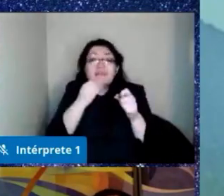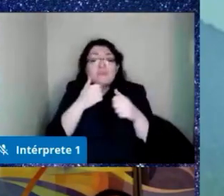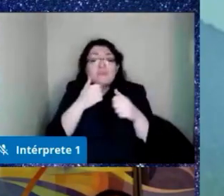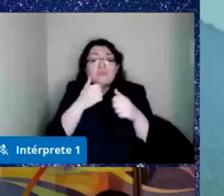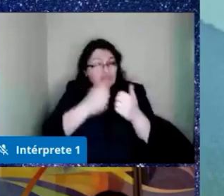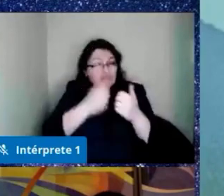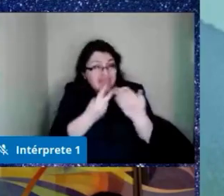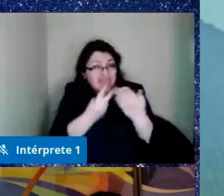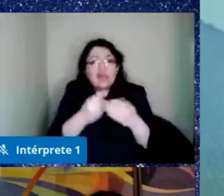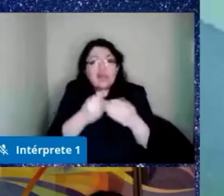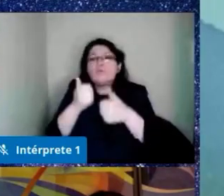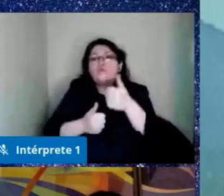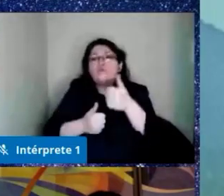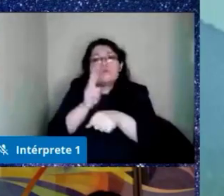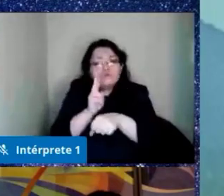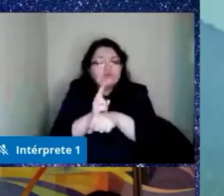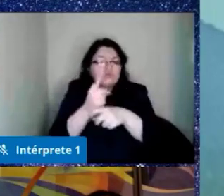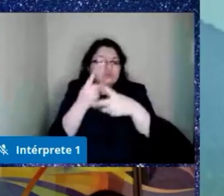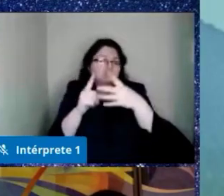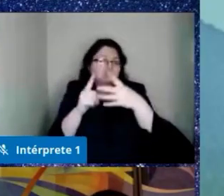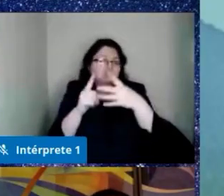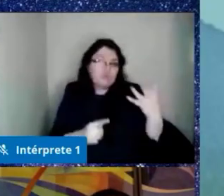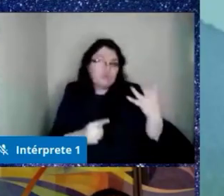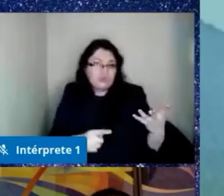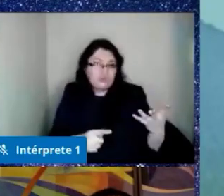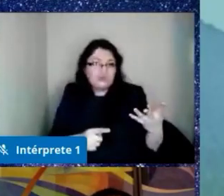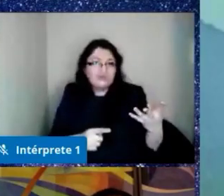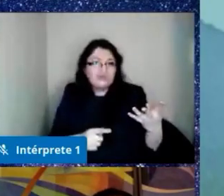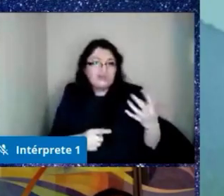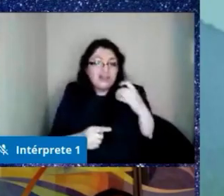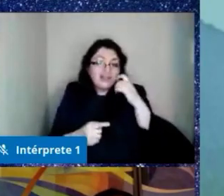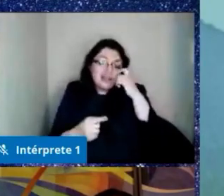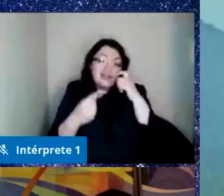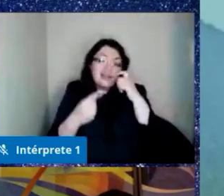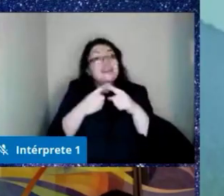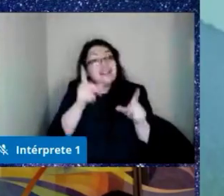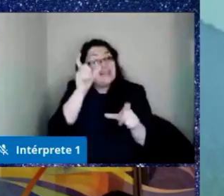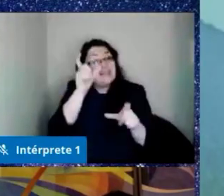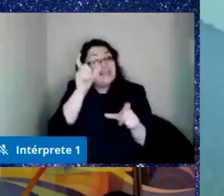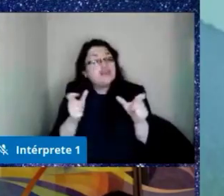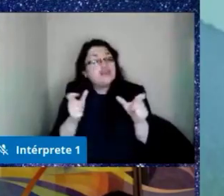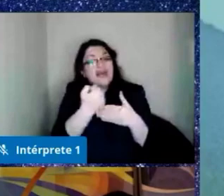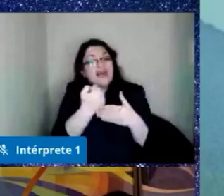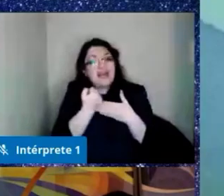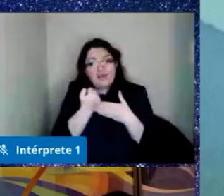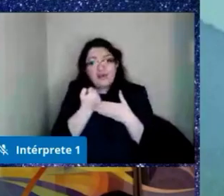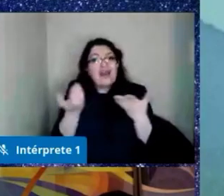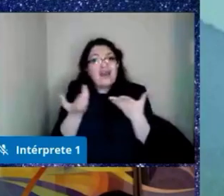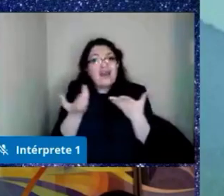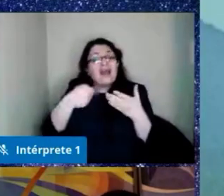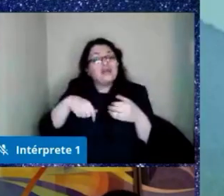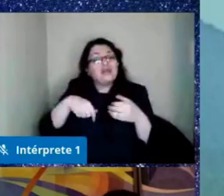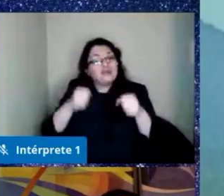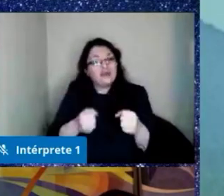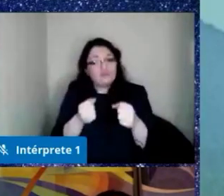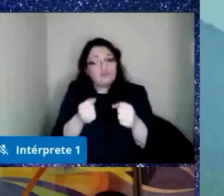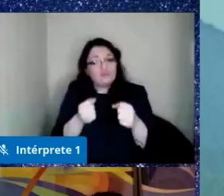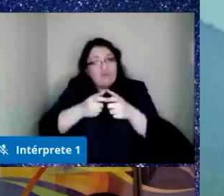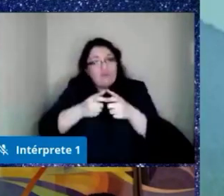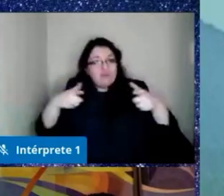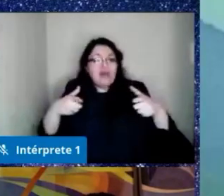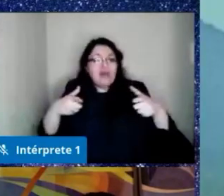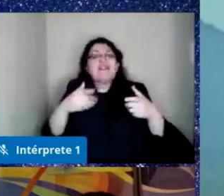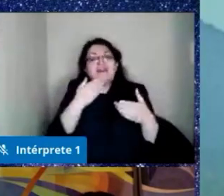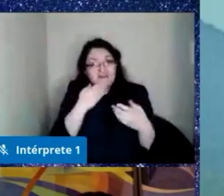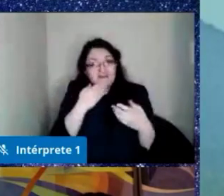también, un montón de personas y de tipos de personas que nos pueden ayudar para que esto vaya creciendo y se haga bien. Y